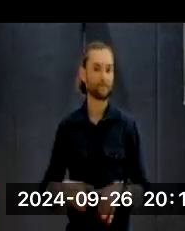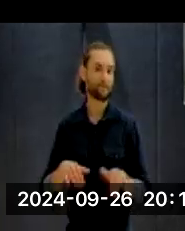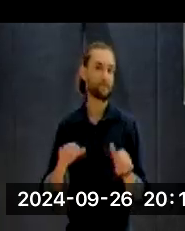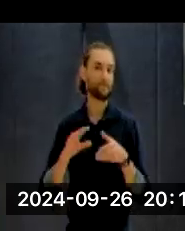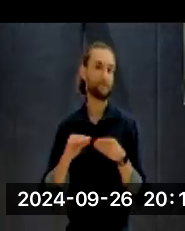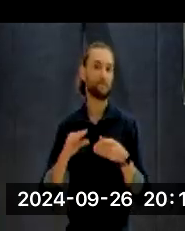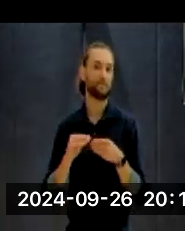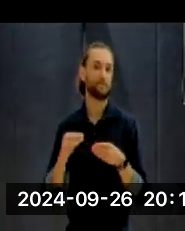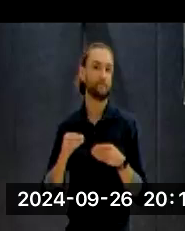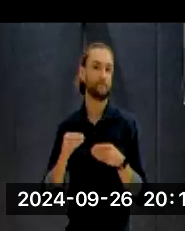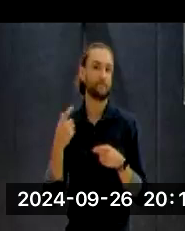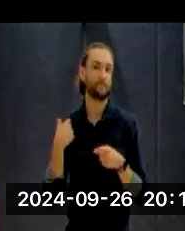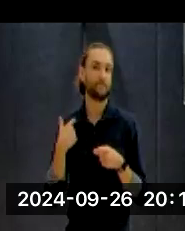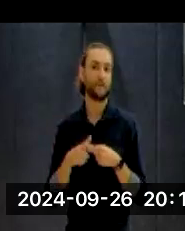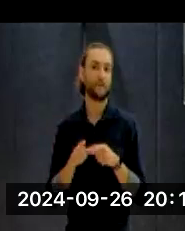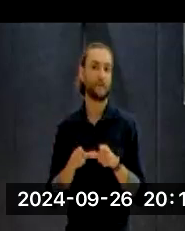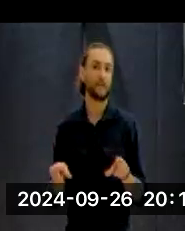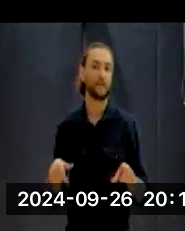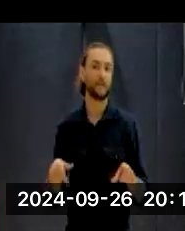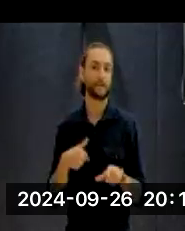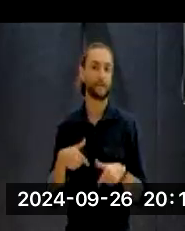desigualdad y equidad que